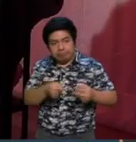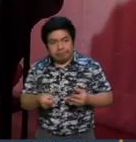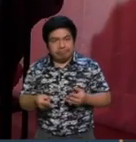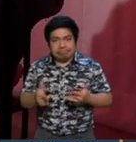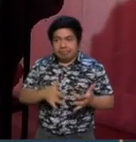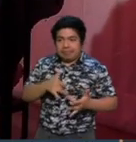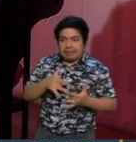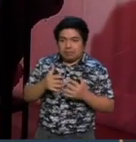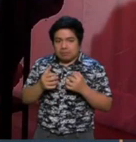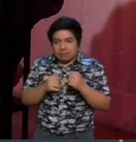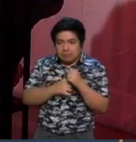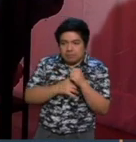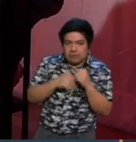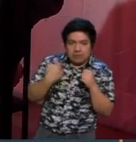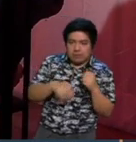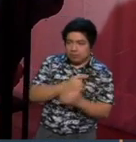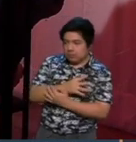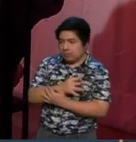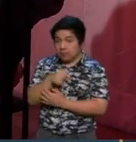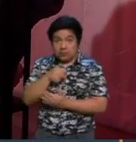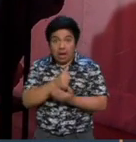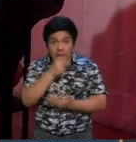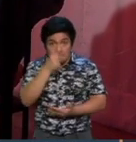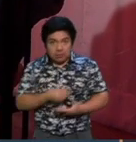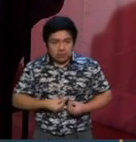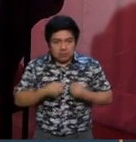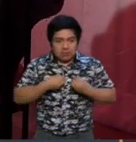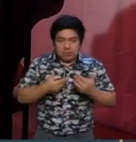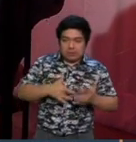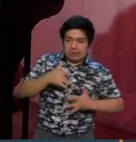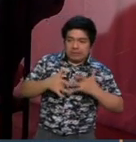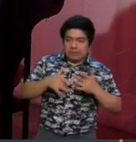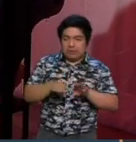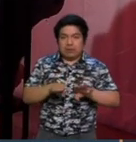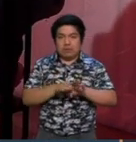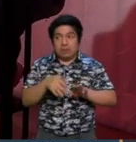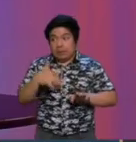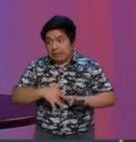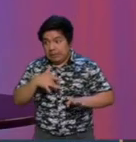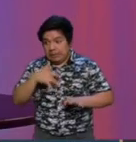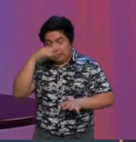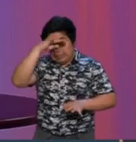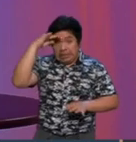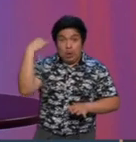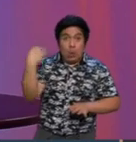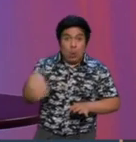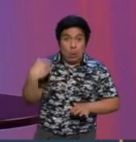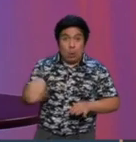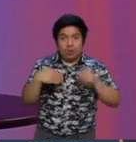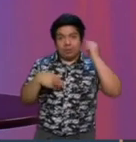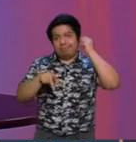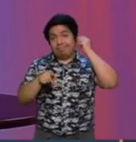sentimos seguros. Hoy vivir en esta ciudad es prácticamente, posiblemente hacer deporte extremo, y lamentablemente también